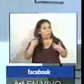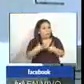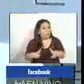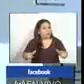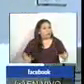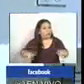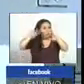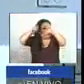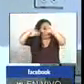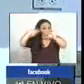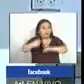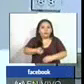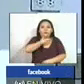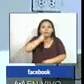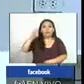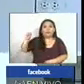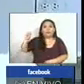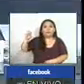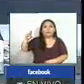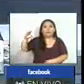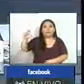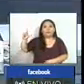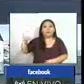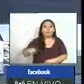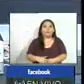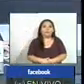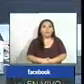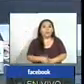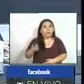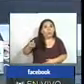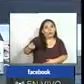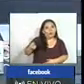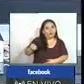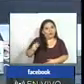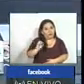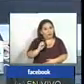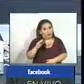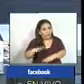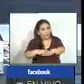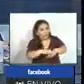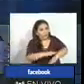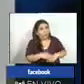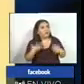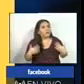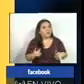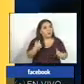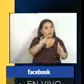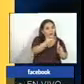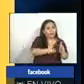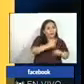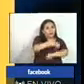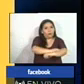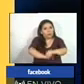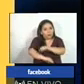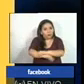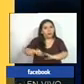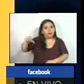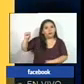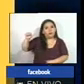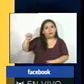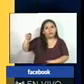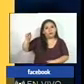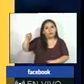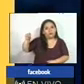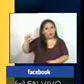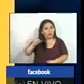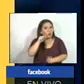imágenes e informe de Marcela Rivera. Y la Policía Nacional Civil ha informado sobre la captura de Santos Florentín Serrano Magarín, de